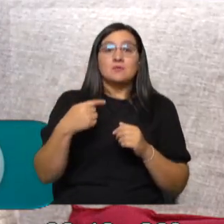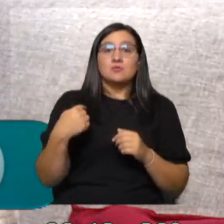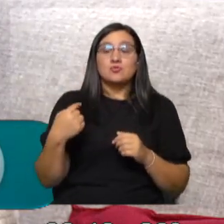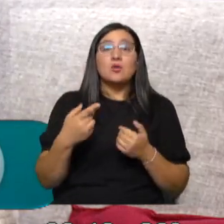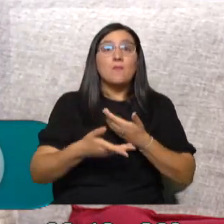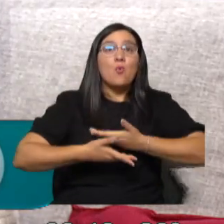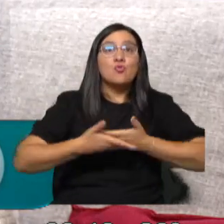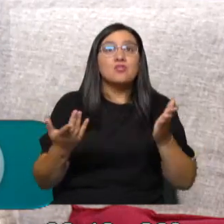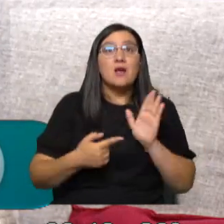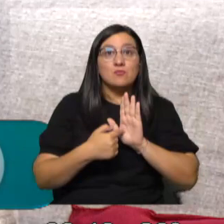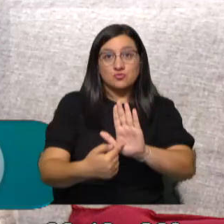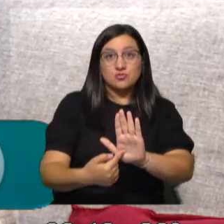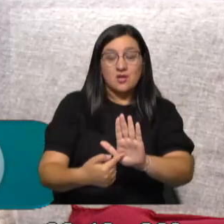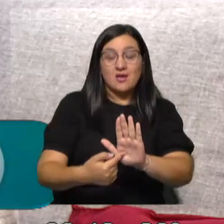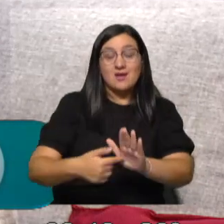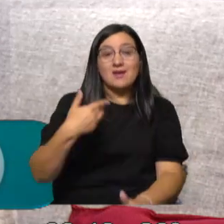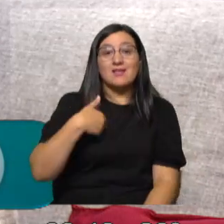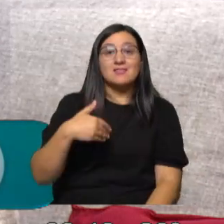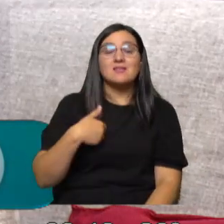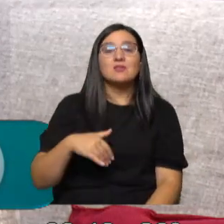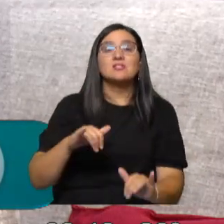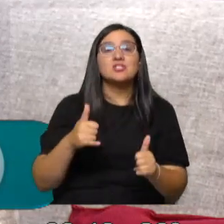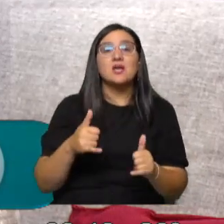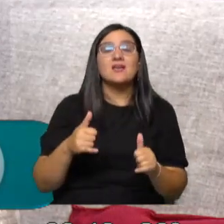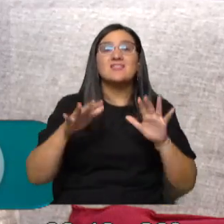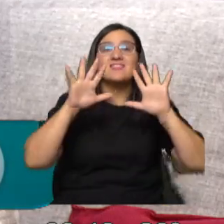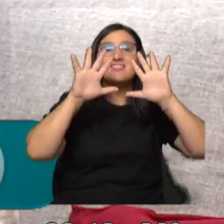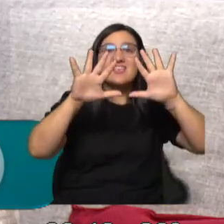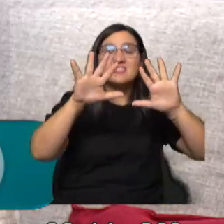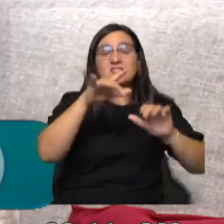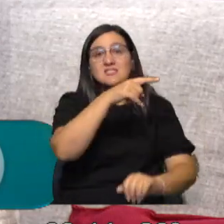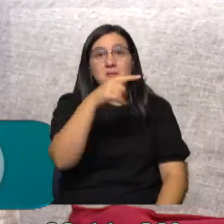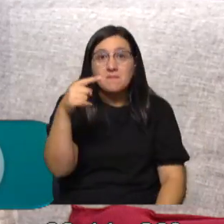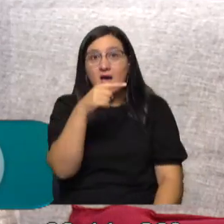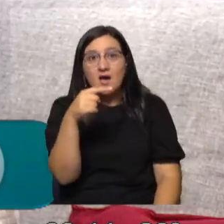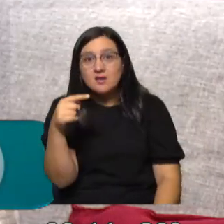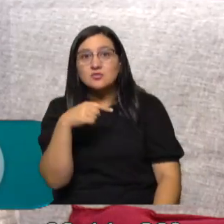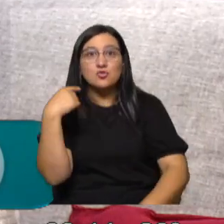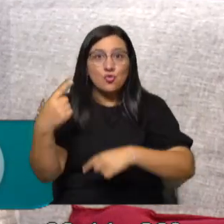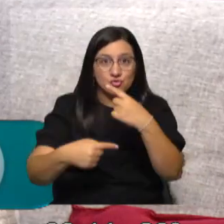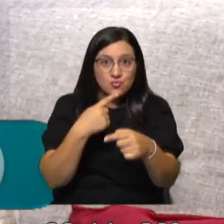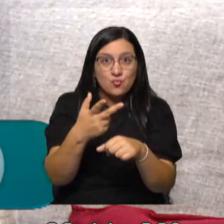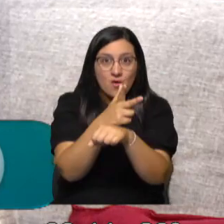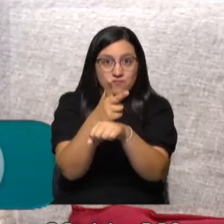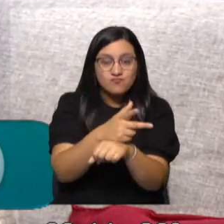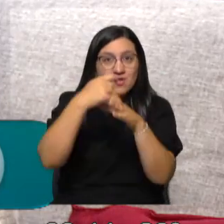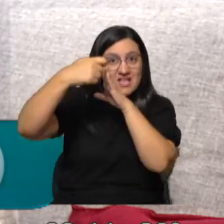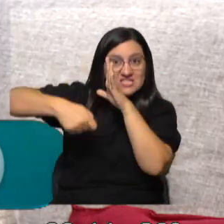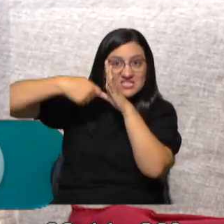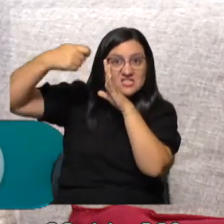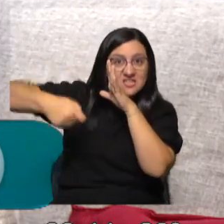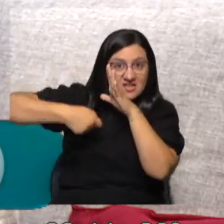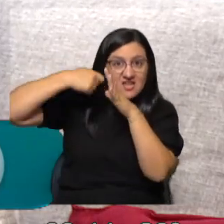en Argentina y llevamos ya 10 semanas en las salas, sigue en las salas, marcando un